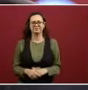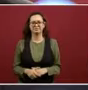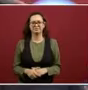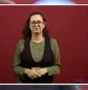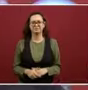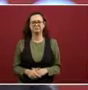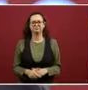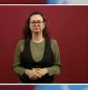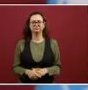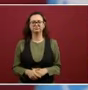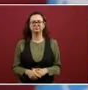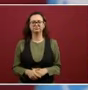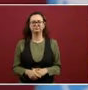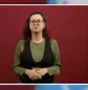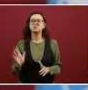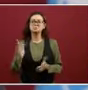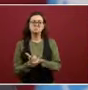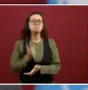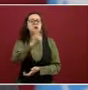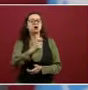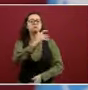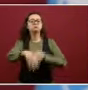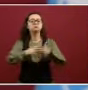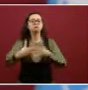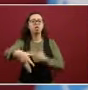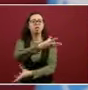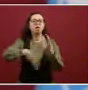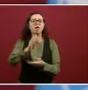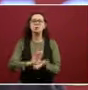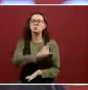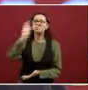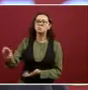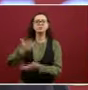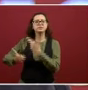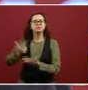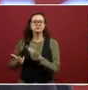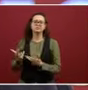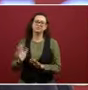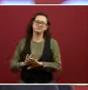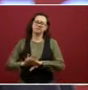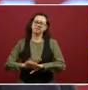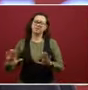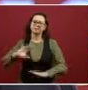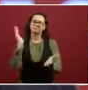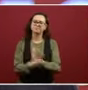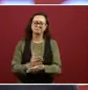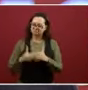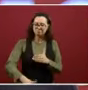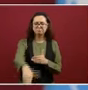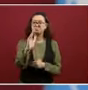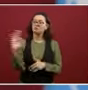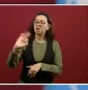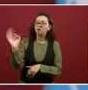o cuando pagaban se les devolvía. Eso se termina a partir del día de hoy. No va a